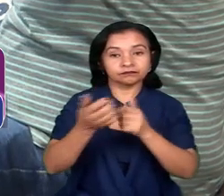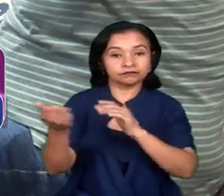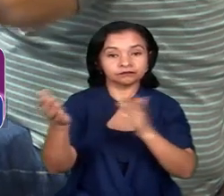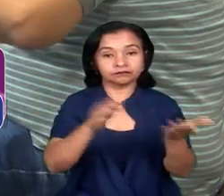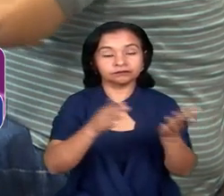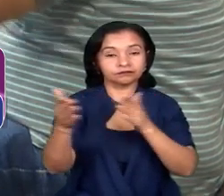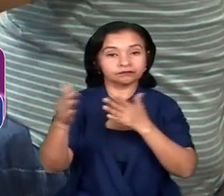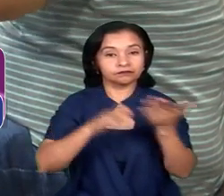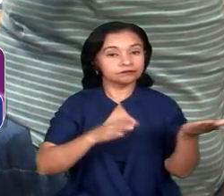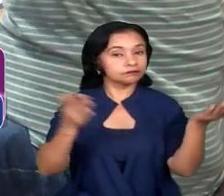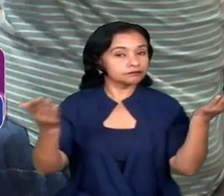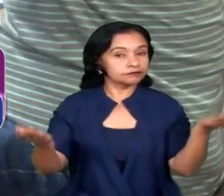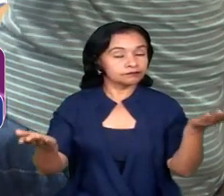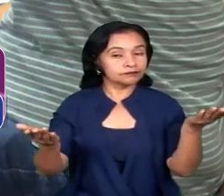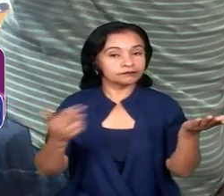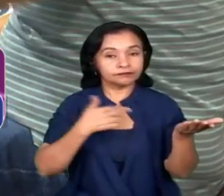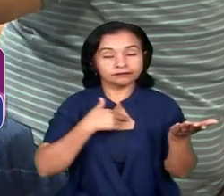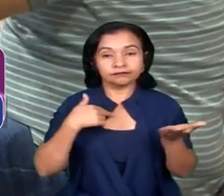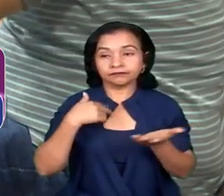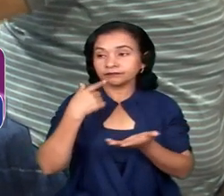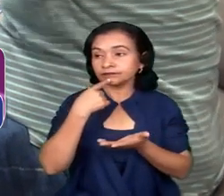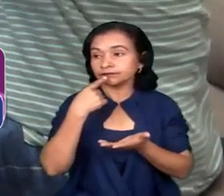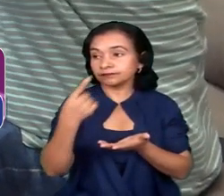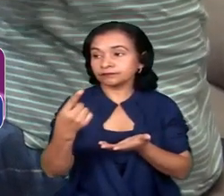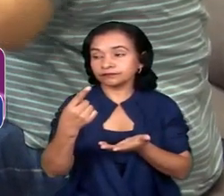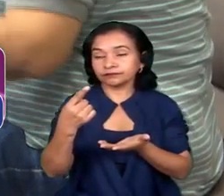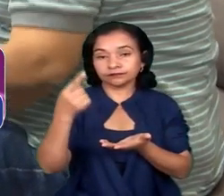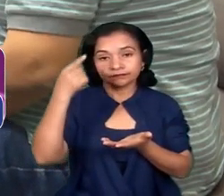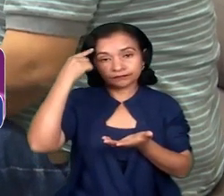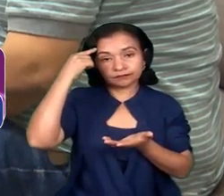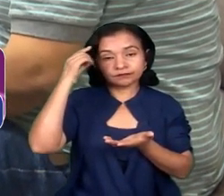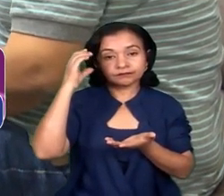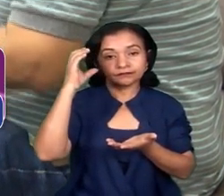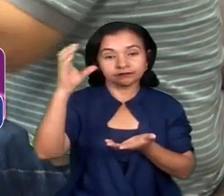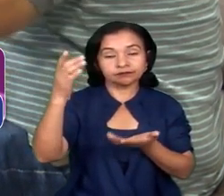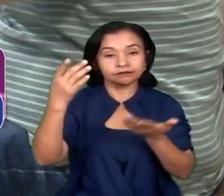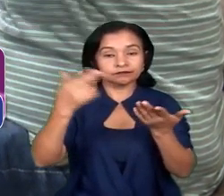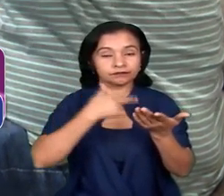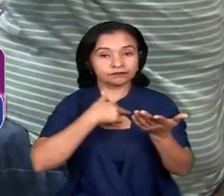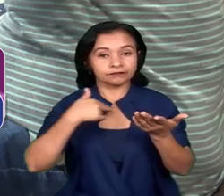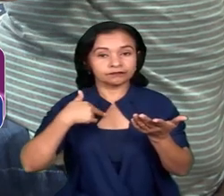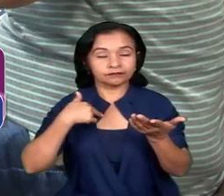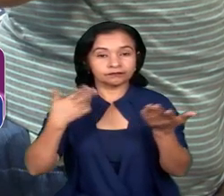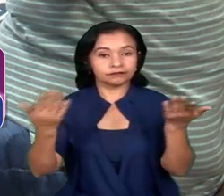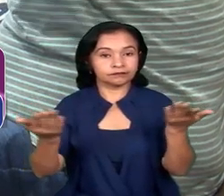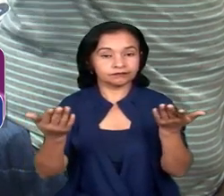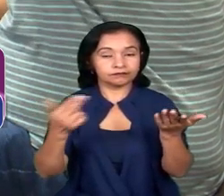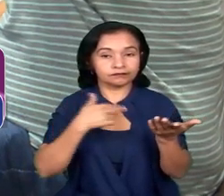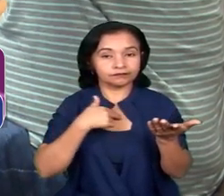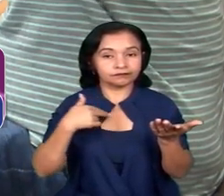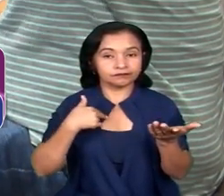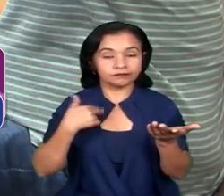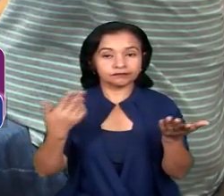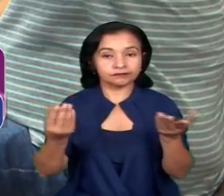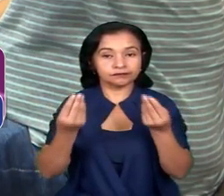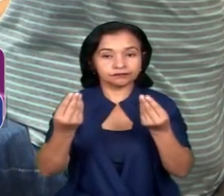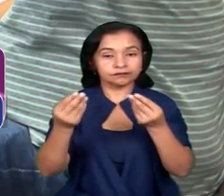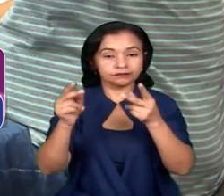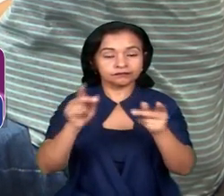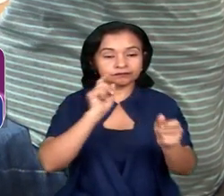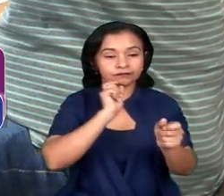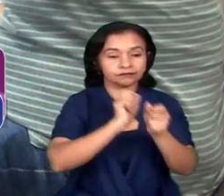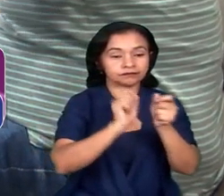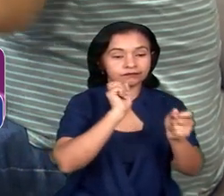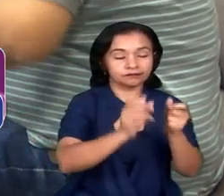Pero si dicen, como creen que el comandante es, hombre, si ahí quemaron un montón de cosas,